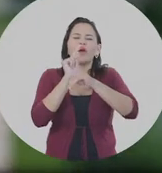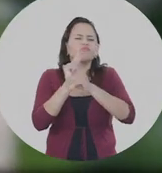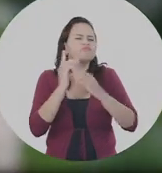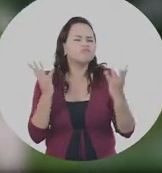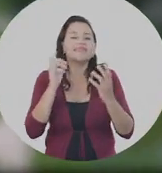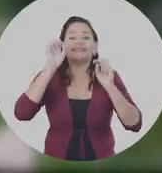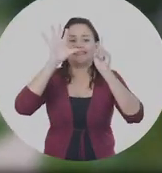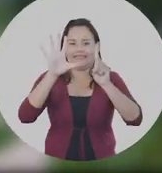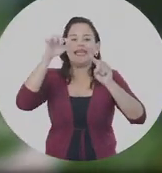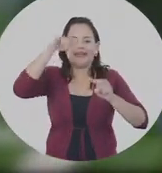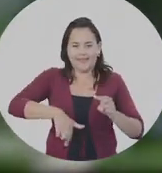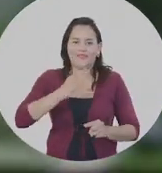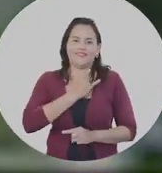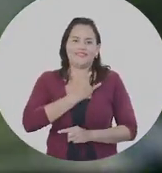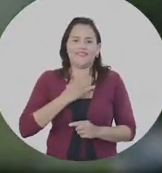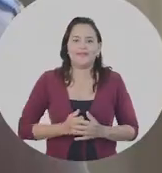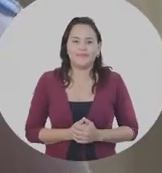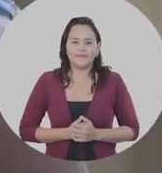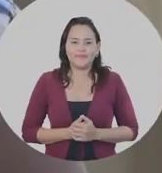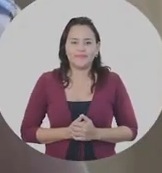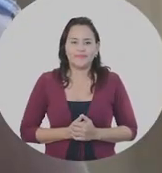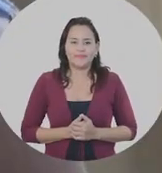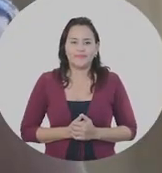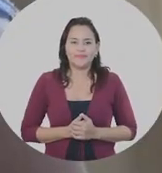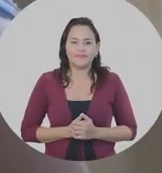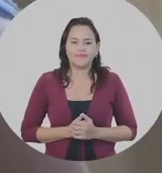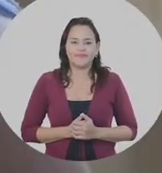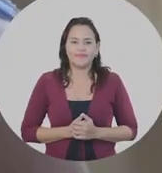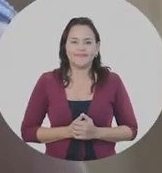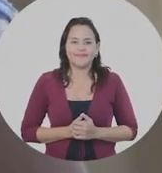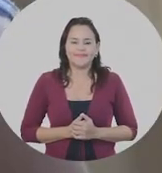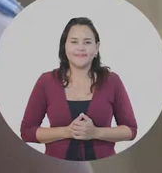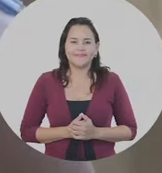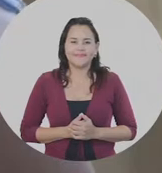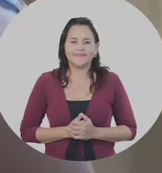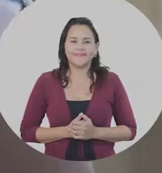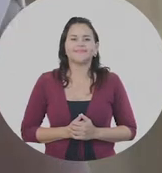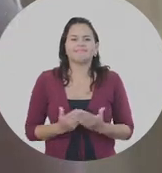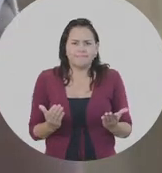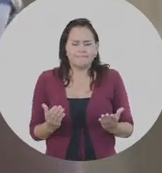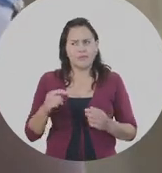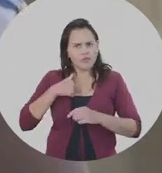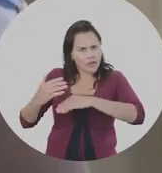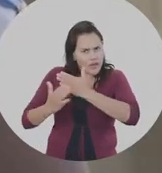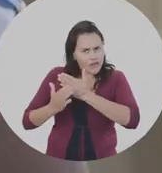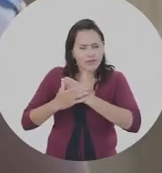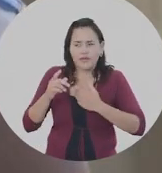en las 6 facultades de la universidad. Sí, tita, yo salí favorecido en una beca. Yo me puse a